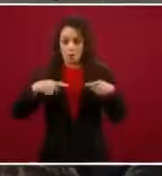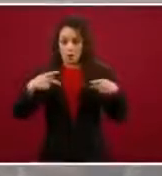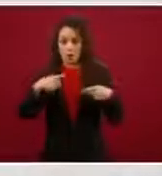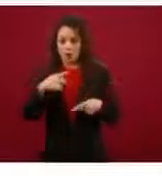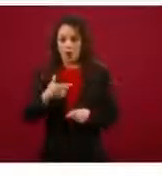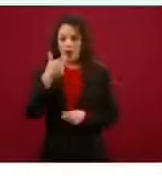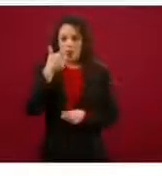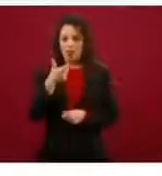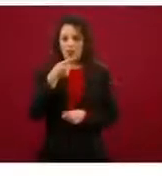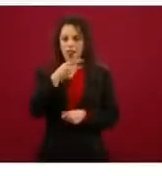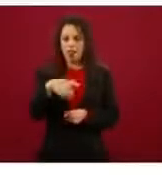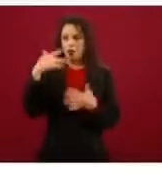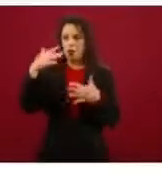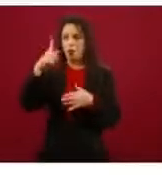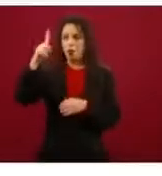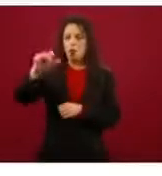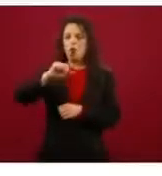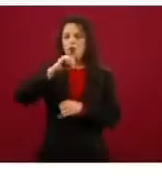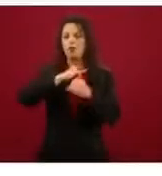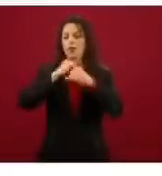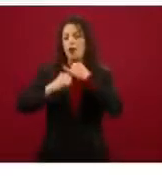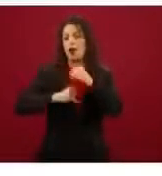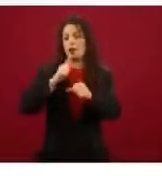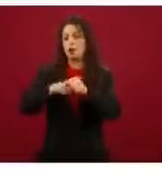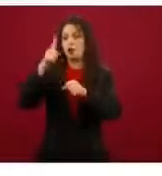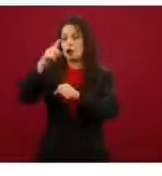transferencias internacionales,